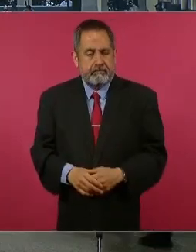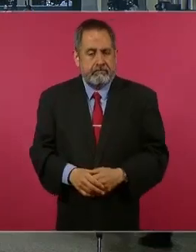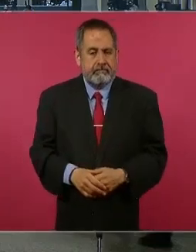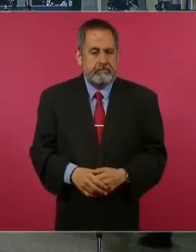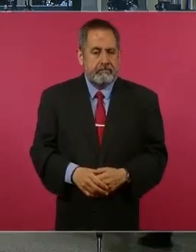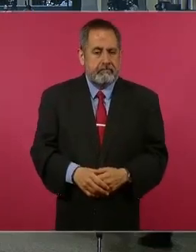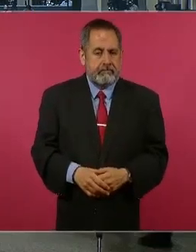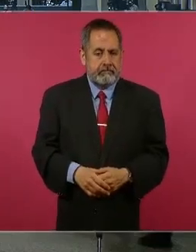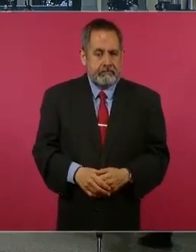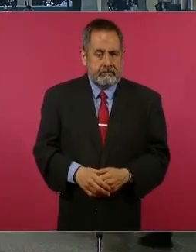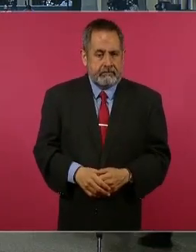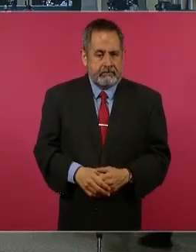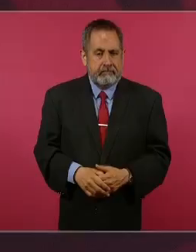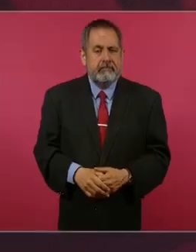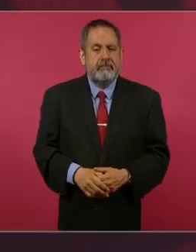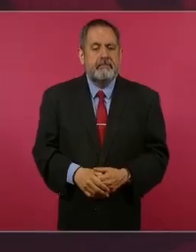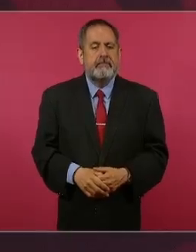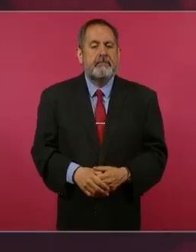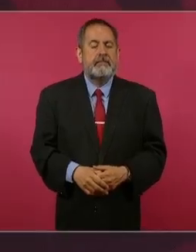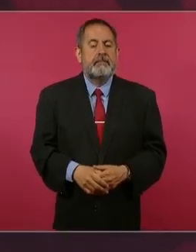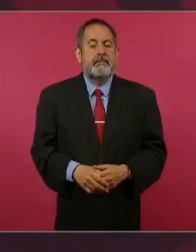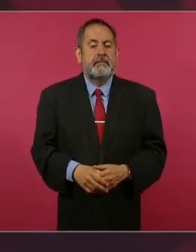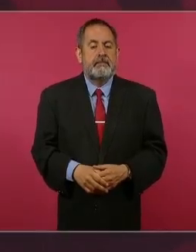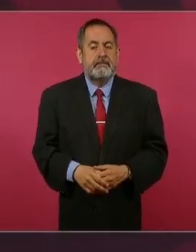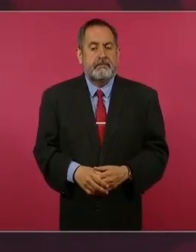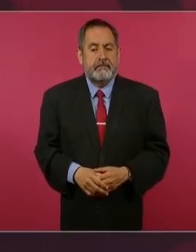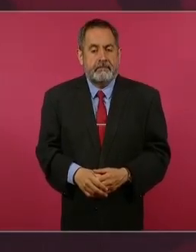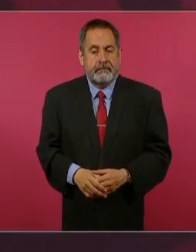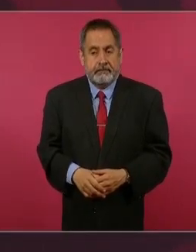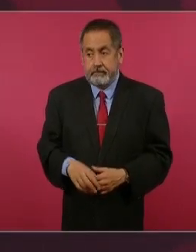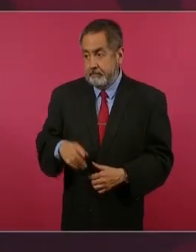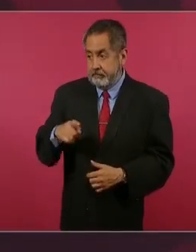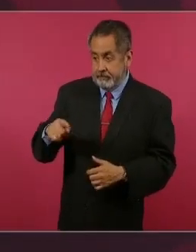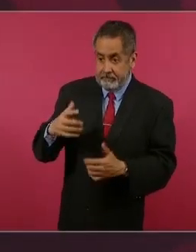y se gana